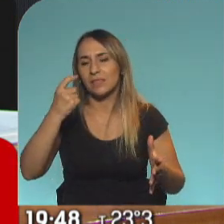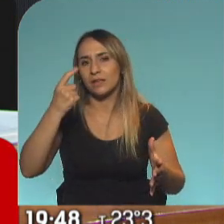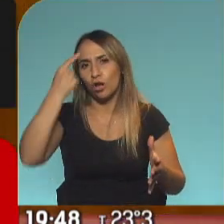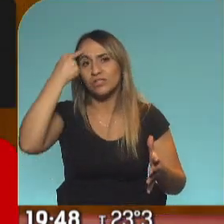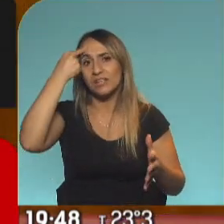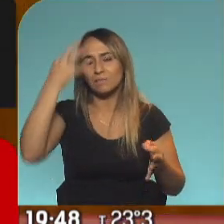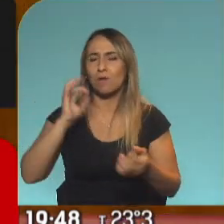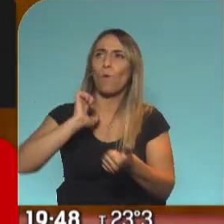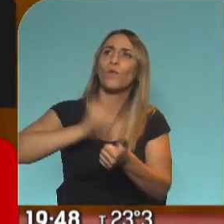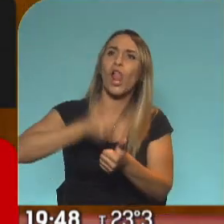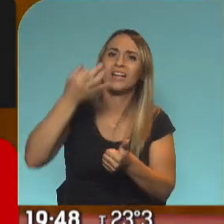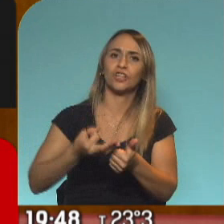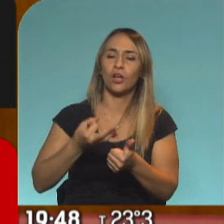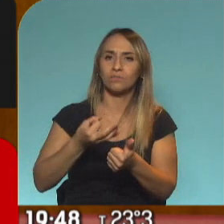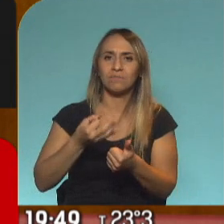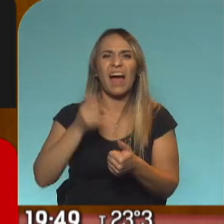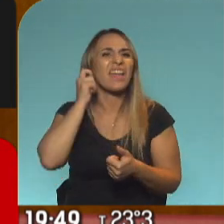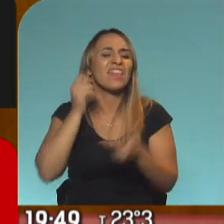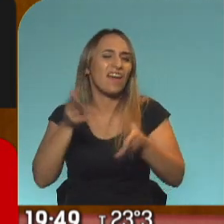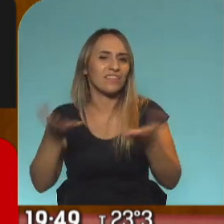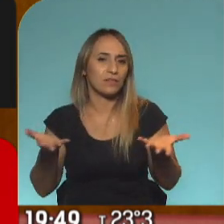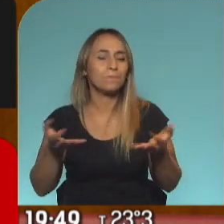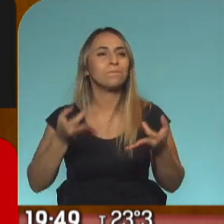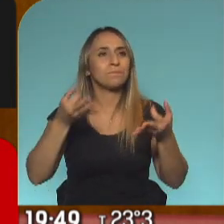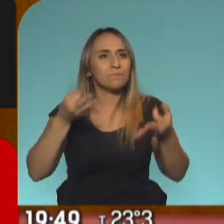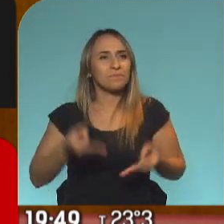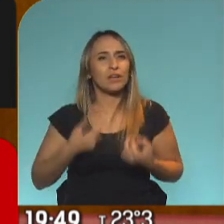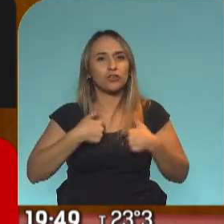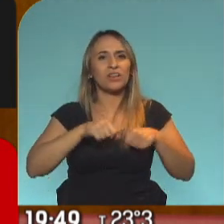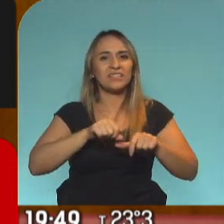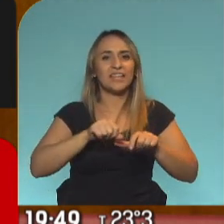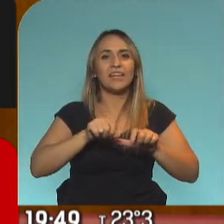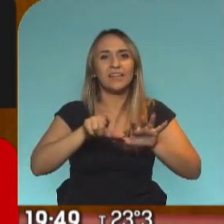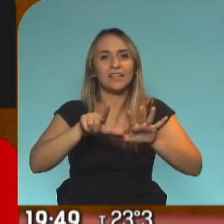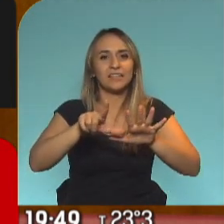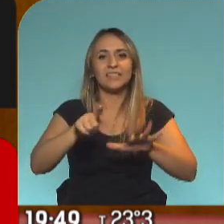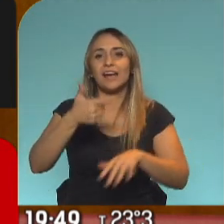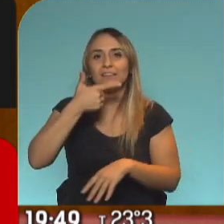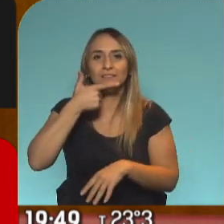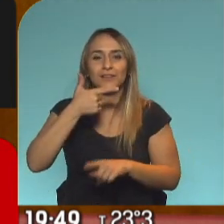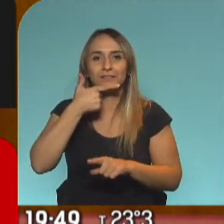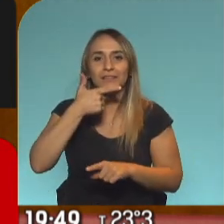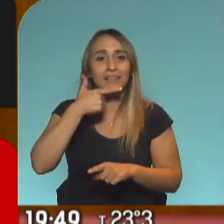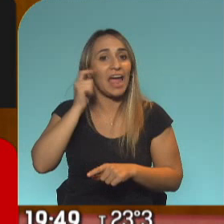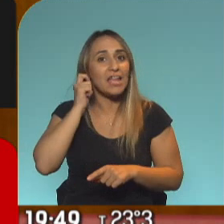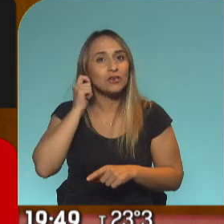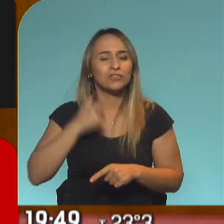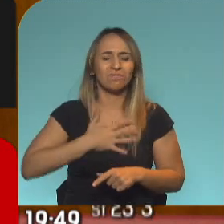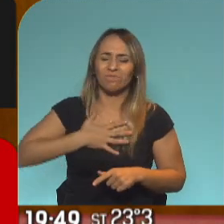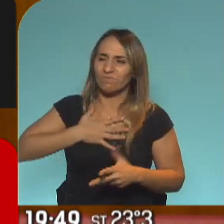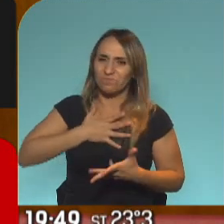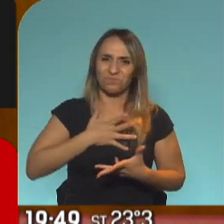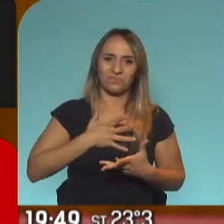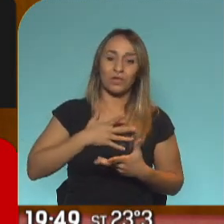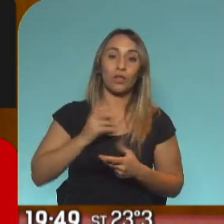17 años, porque experimenté la relación sexual, empecé a sentir rechazo.